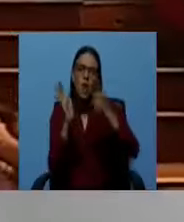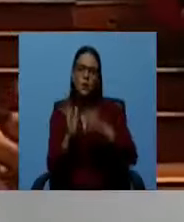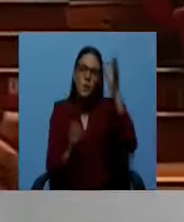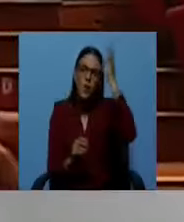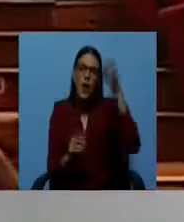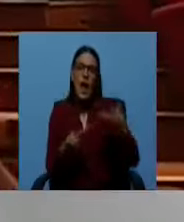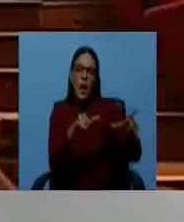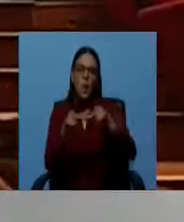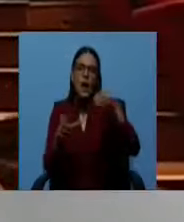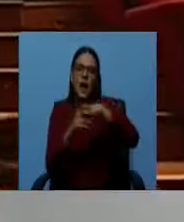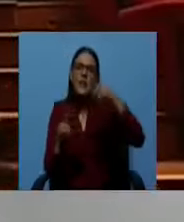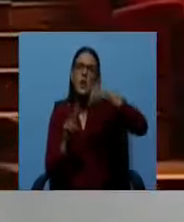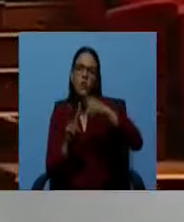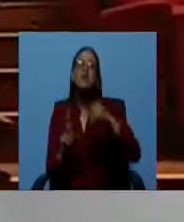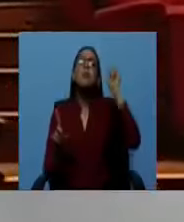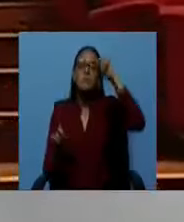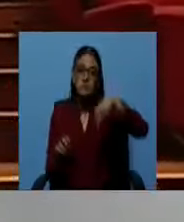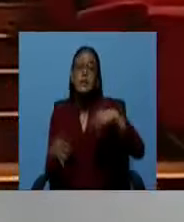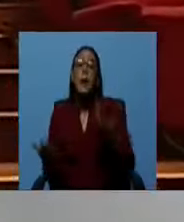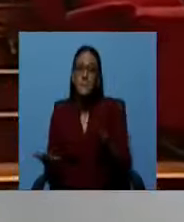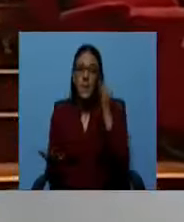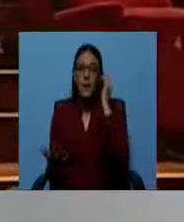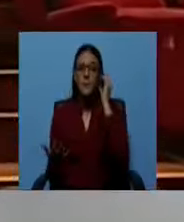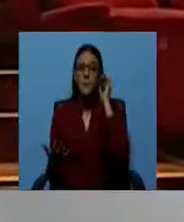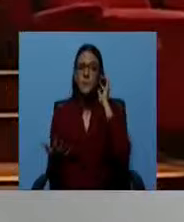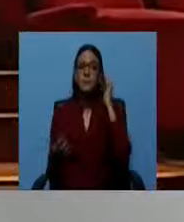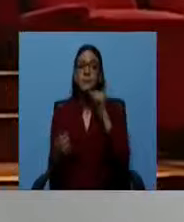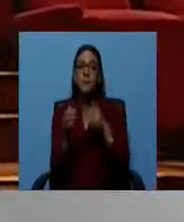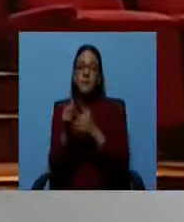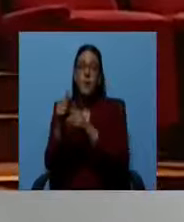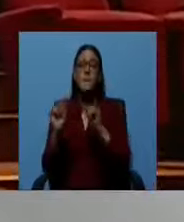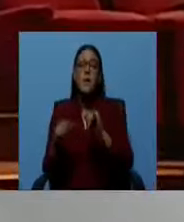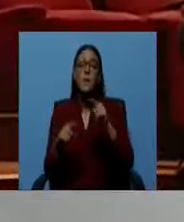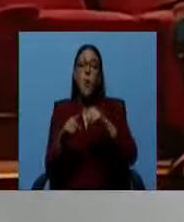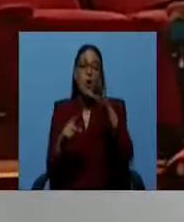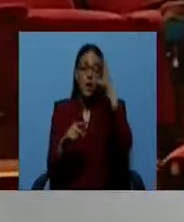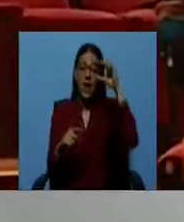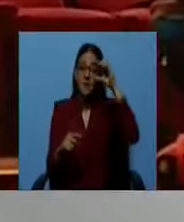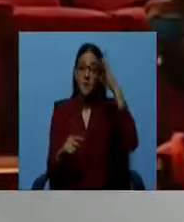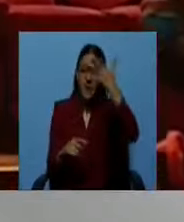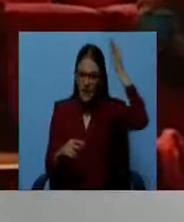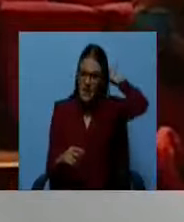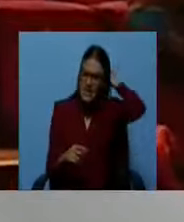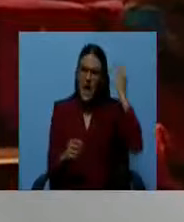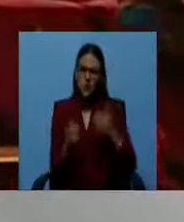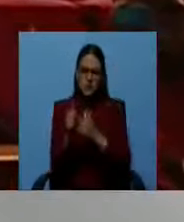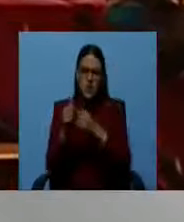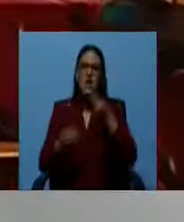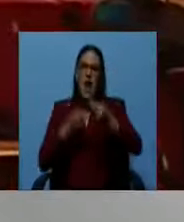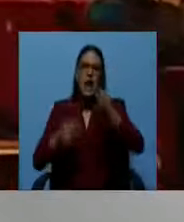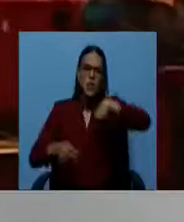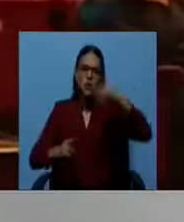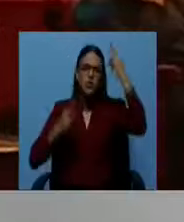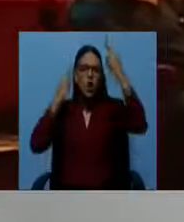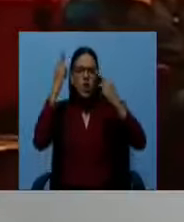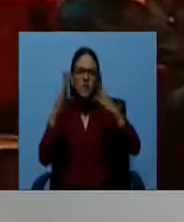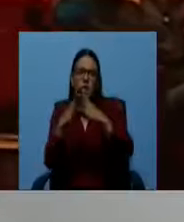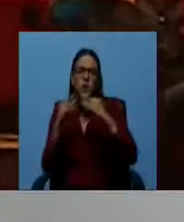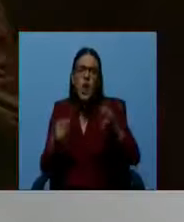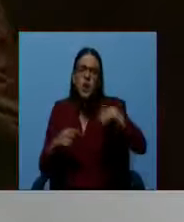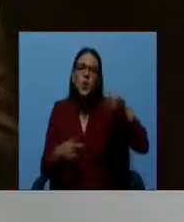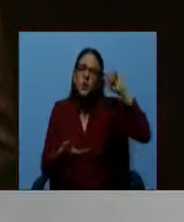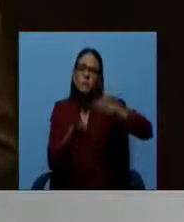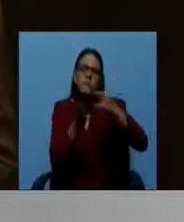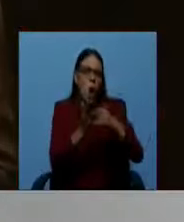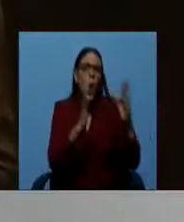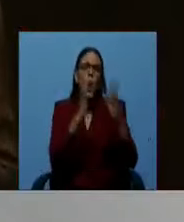espacios de Venezolana de Televisión, que estuvo encabezado por el ministro Freddy Ñáñez, y pudimos reflexionar y pudimos